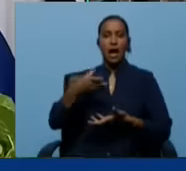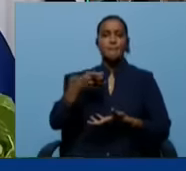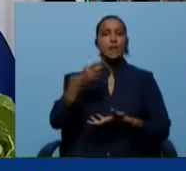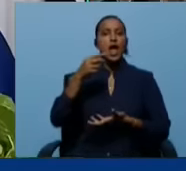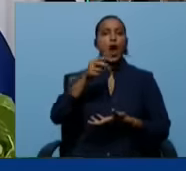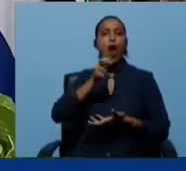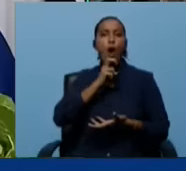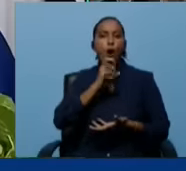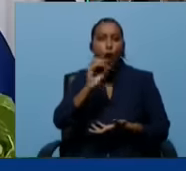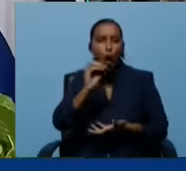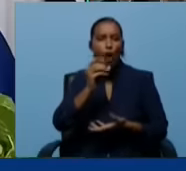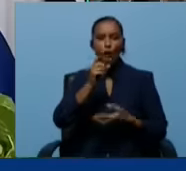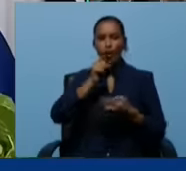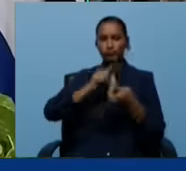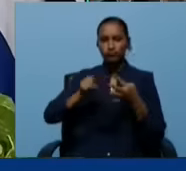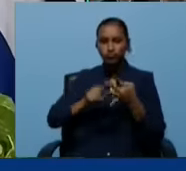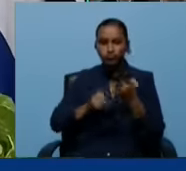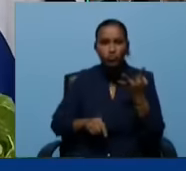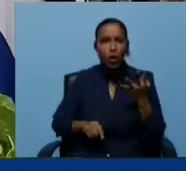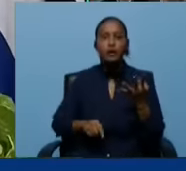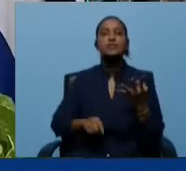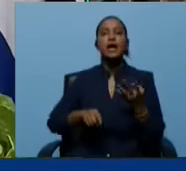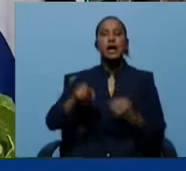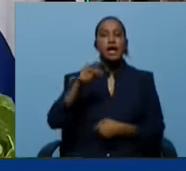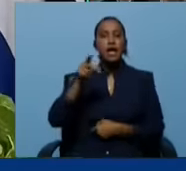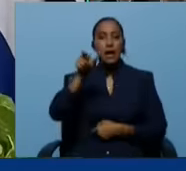ellos territorios en el mundo,